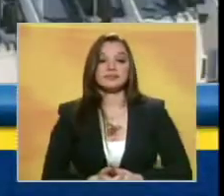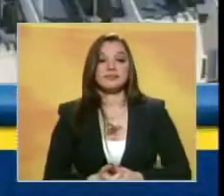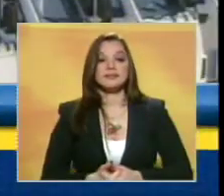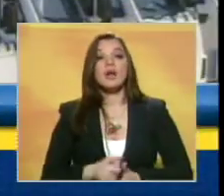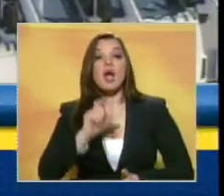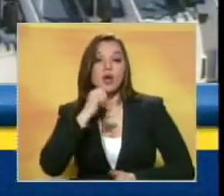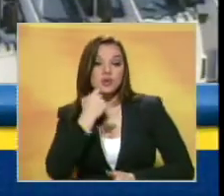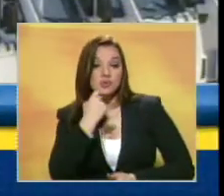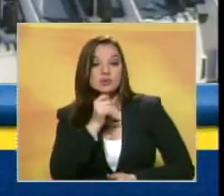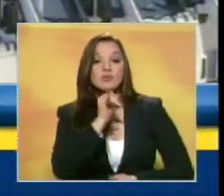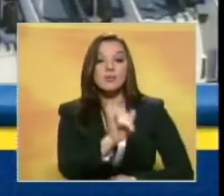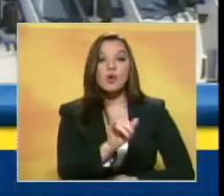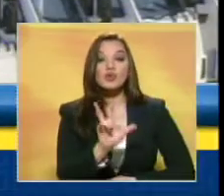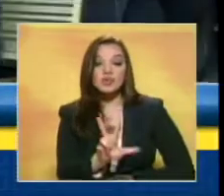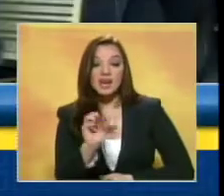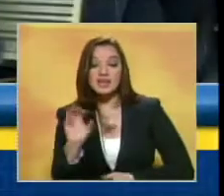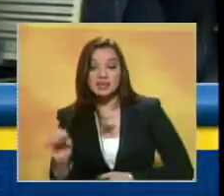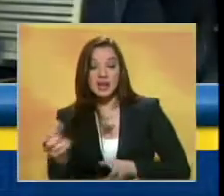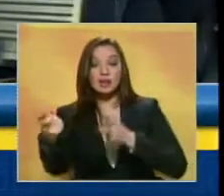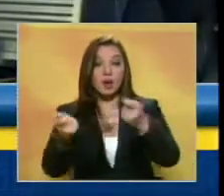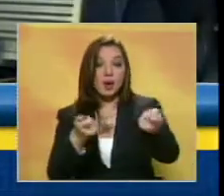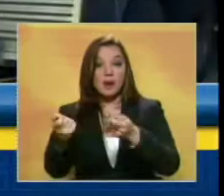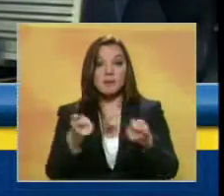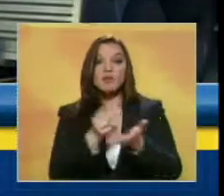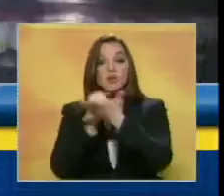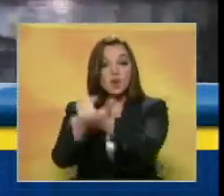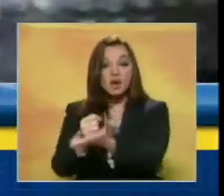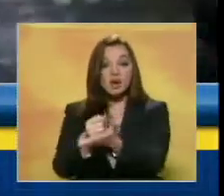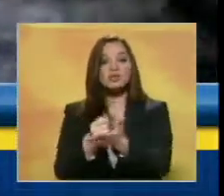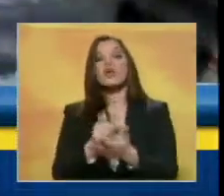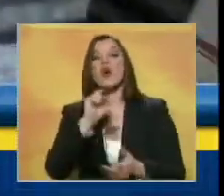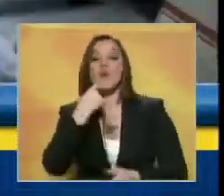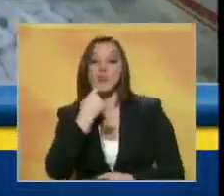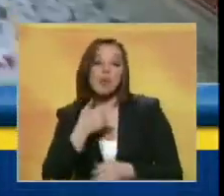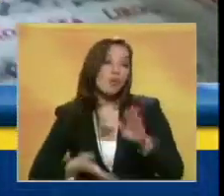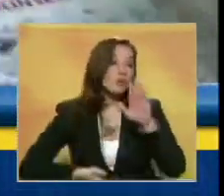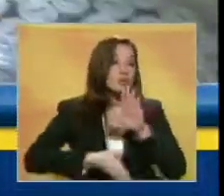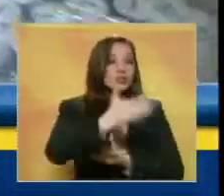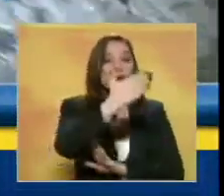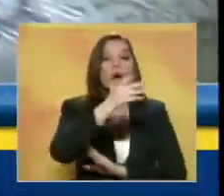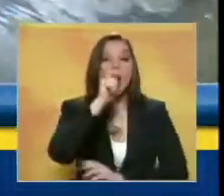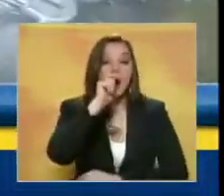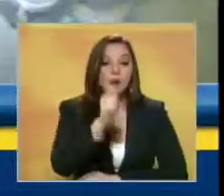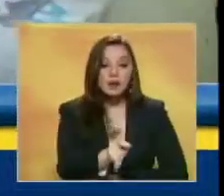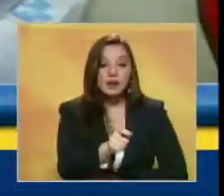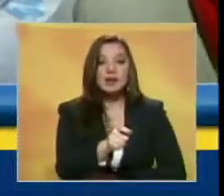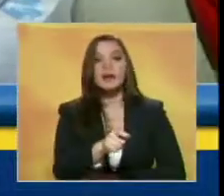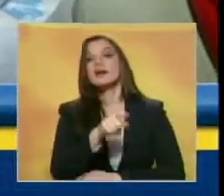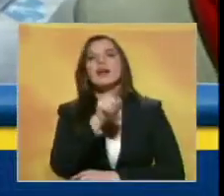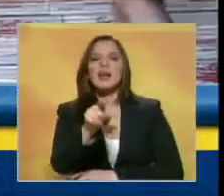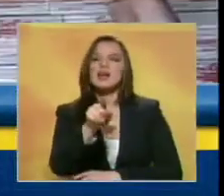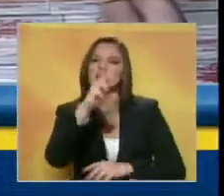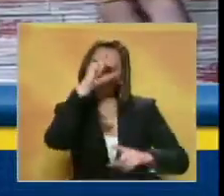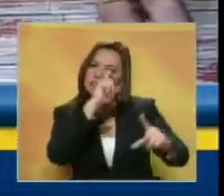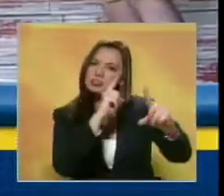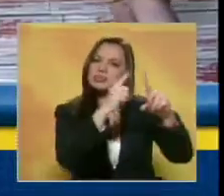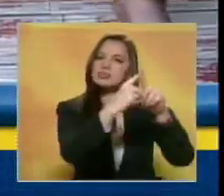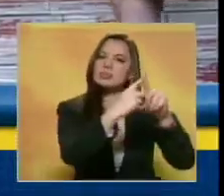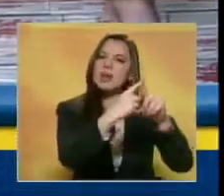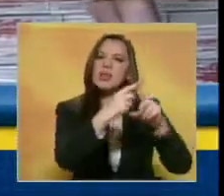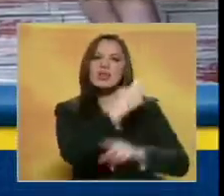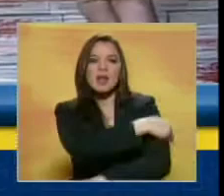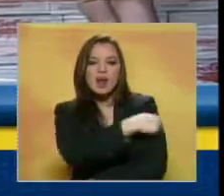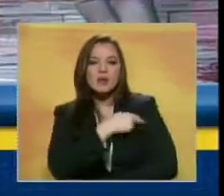Rusia informó que 300 camiones con ayuda humanitaria partieron de Moscú hacia el este de Ucrania como parte de una misión dirigida por la Cruz